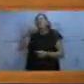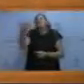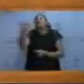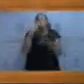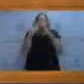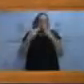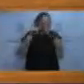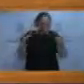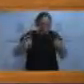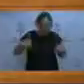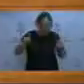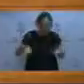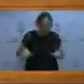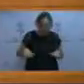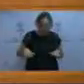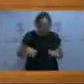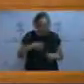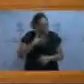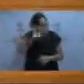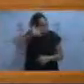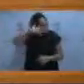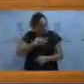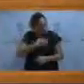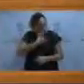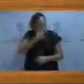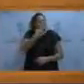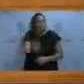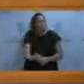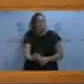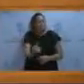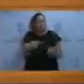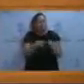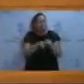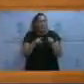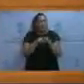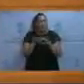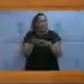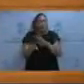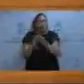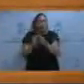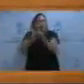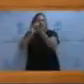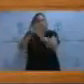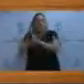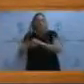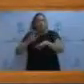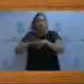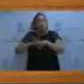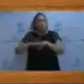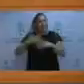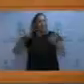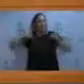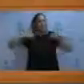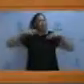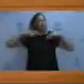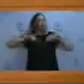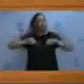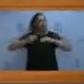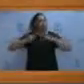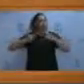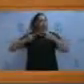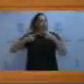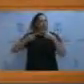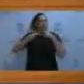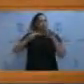le voy a decir la verdad, yo creo que usted se ha escudado un poco en ese cese para aludir su propia responsabilidad. Y yo creo que esa responsabilidad no